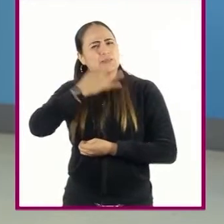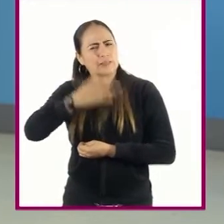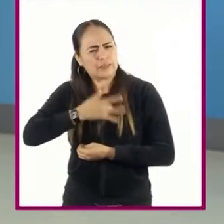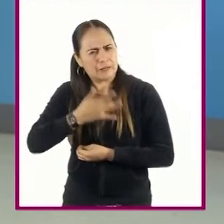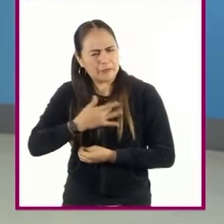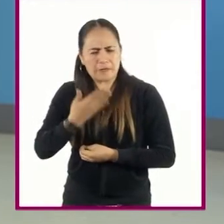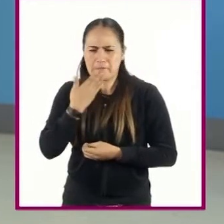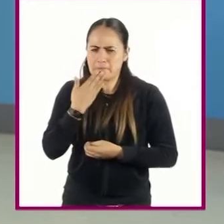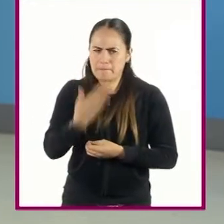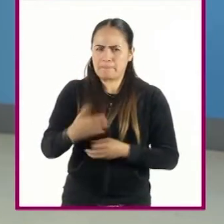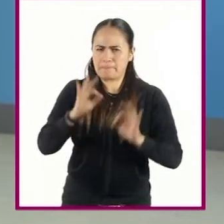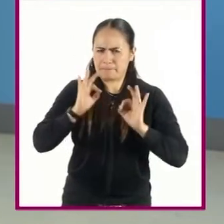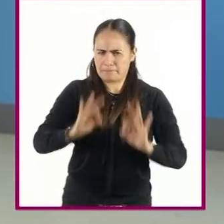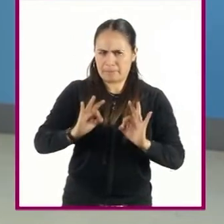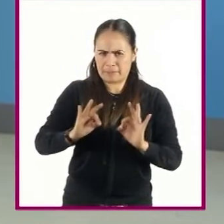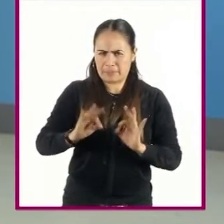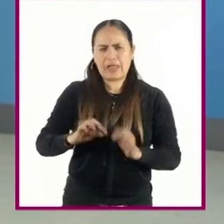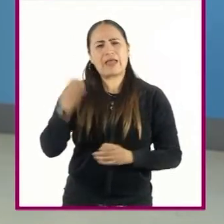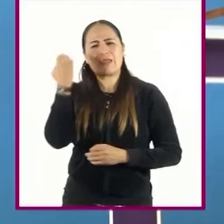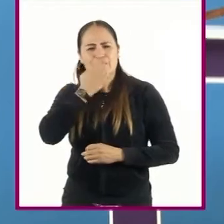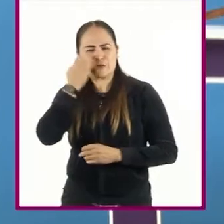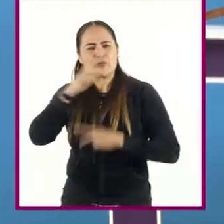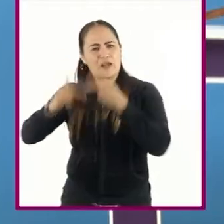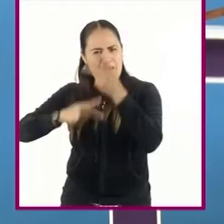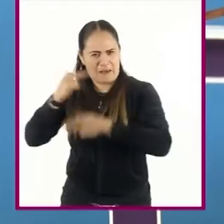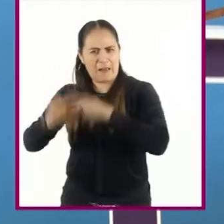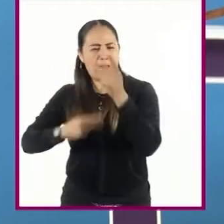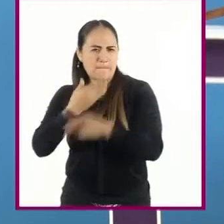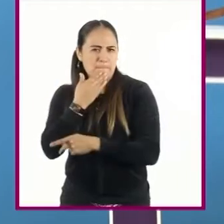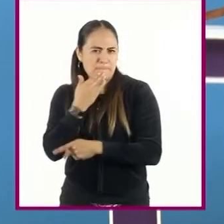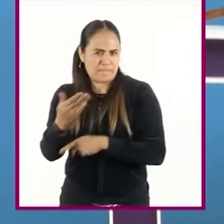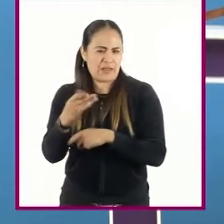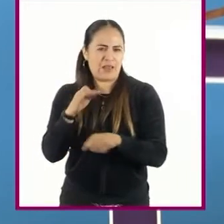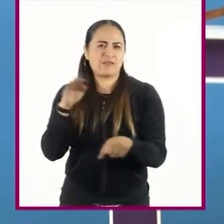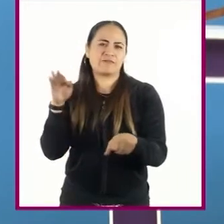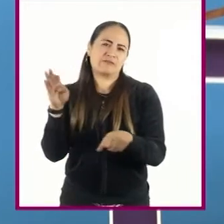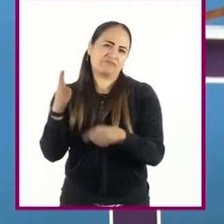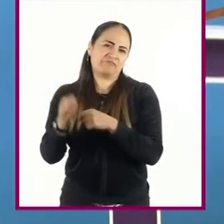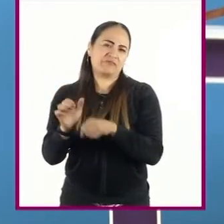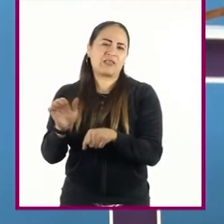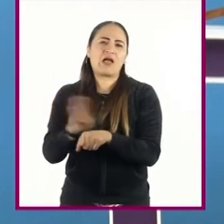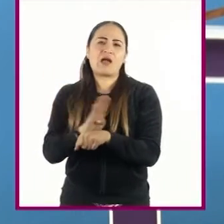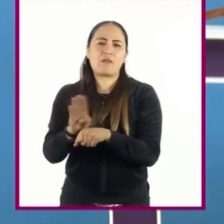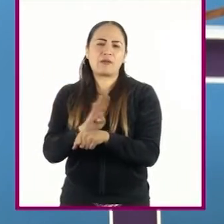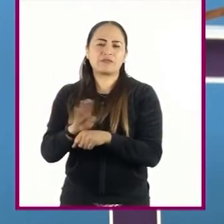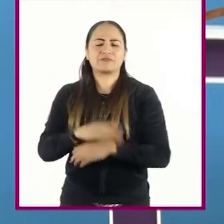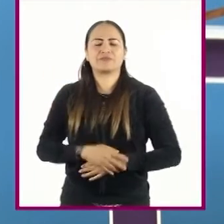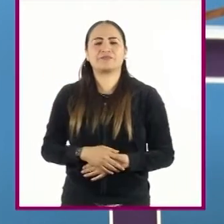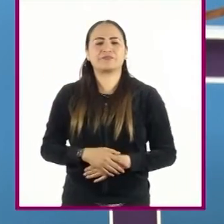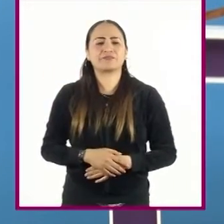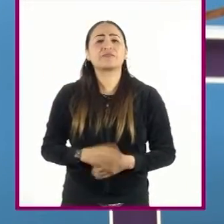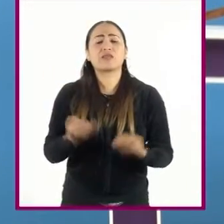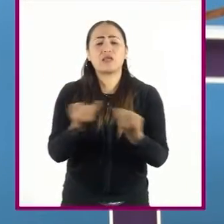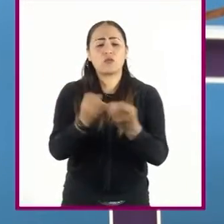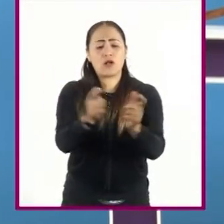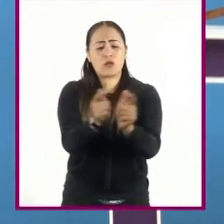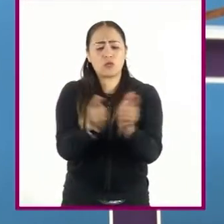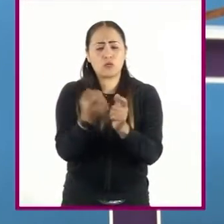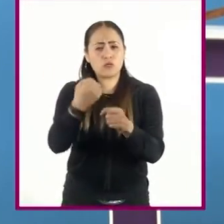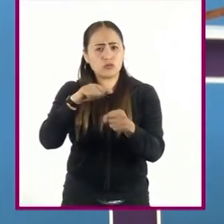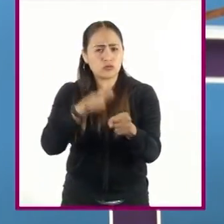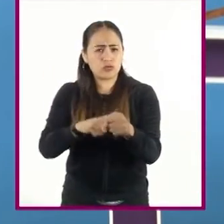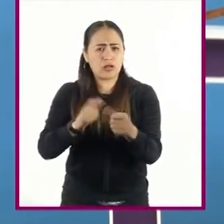físico, cognitivo y emocional. Otro grupo social que también recibe apoyo para favorecer su desarrollo